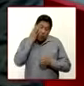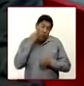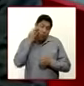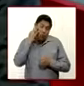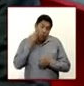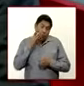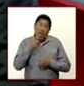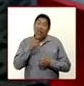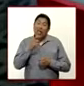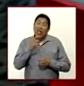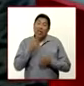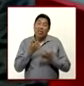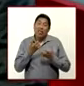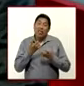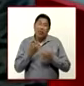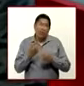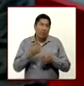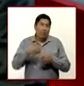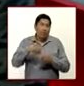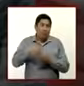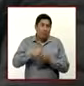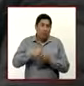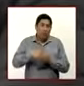los postulantes para autoridades judiciales.